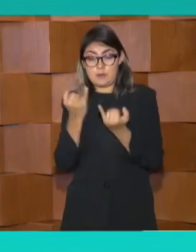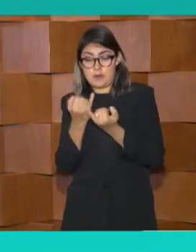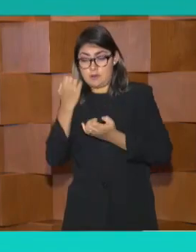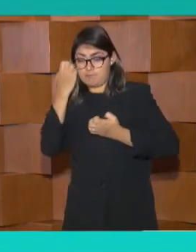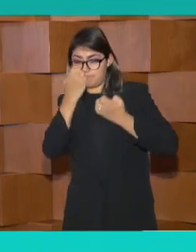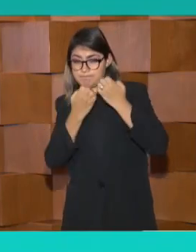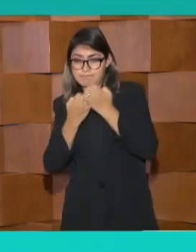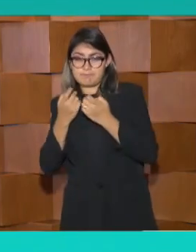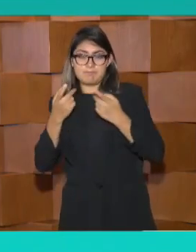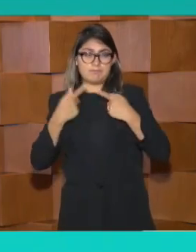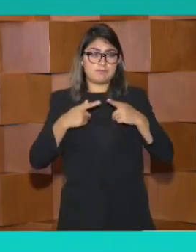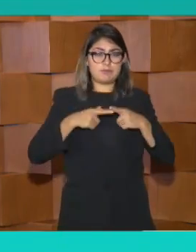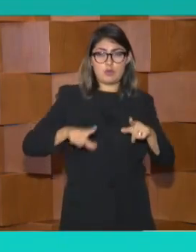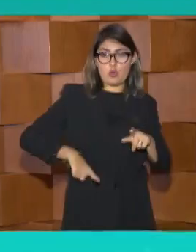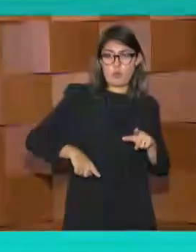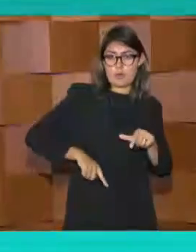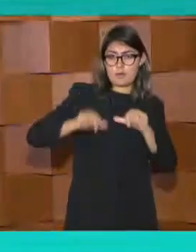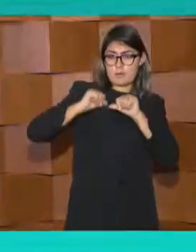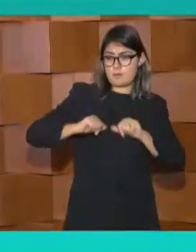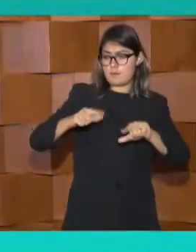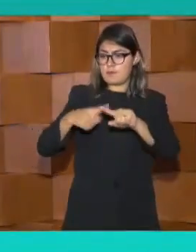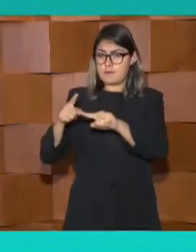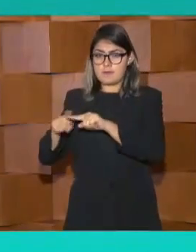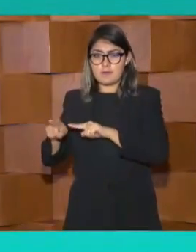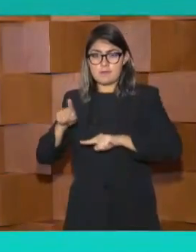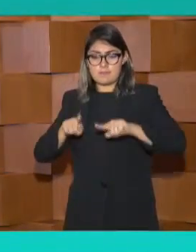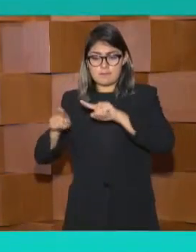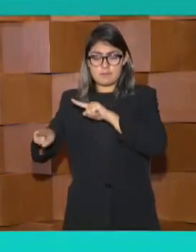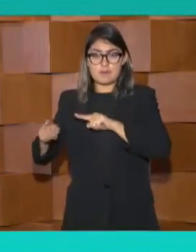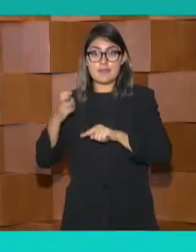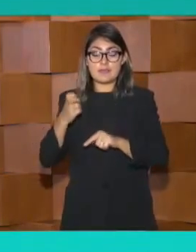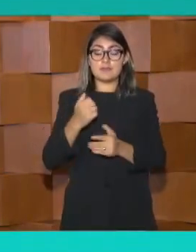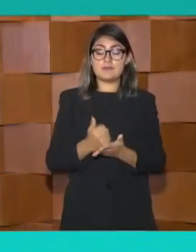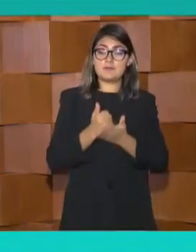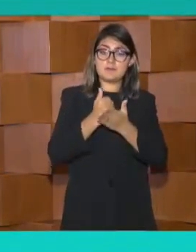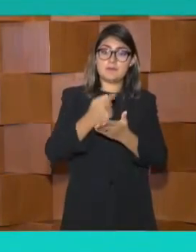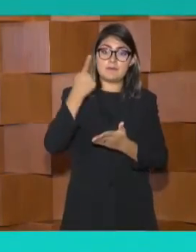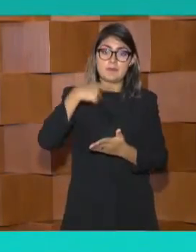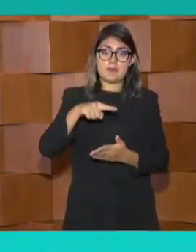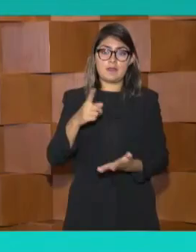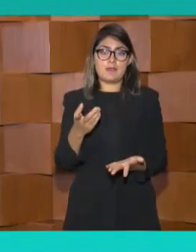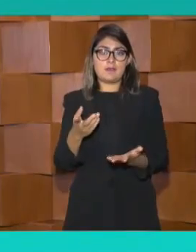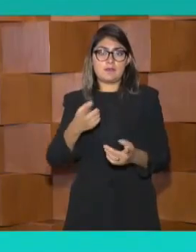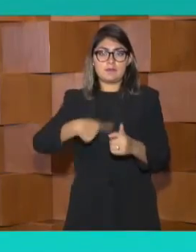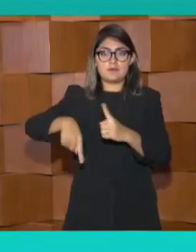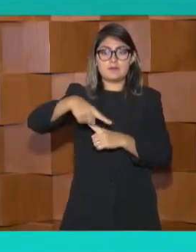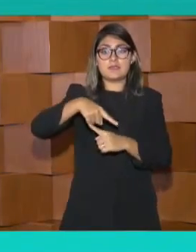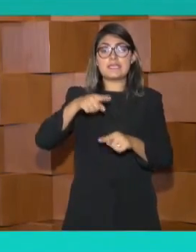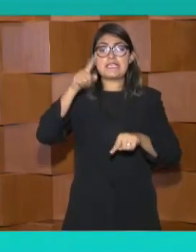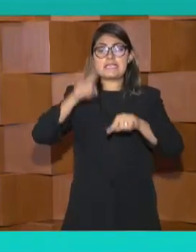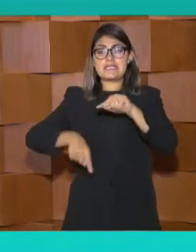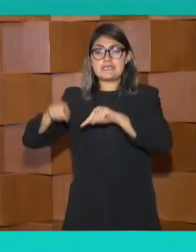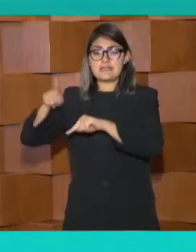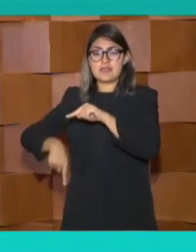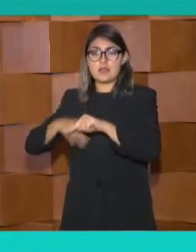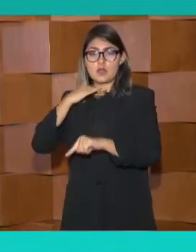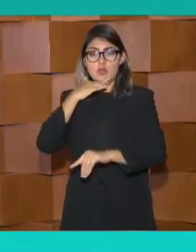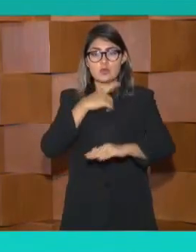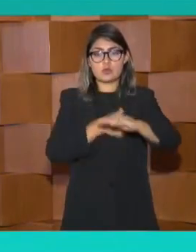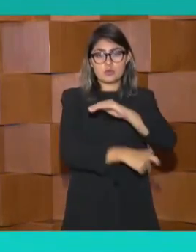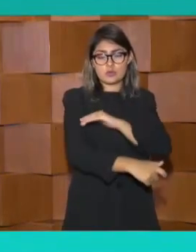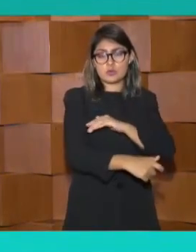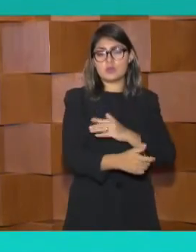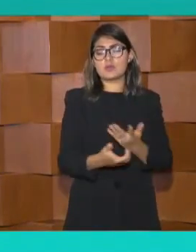cuentas se podrá fortalecer la escala de valores y el civismo para combatir el fenómeno de la corrupción. En